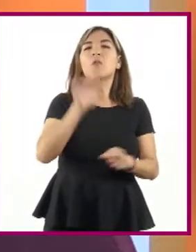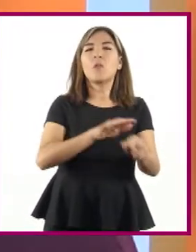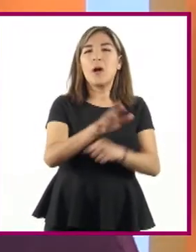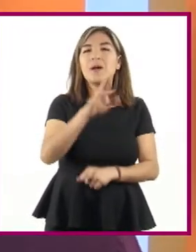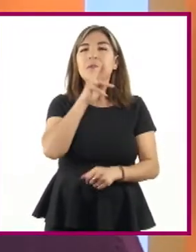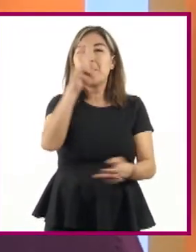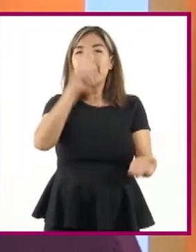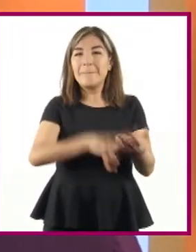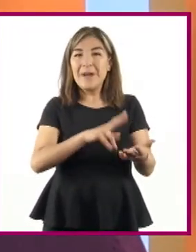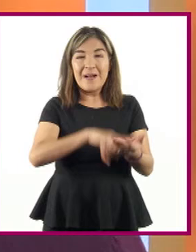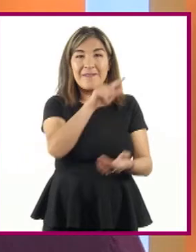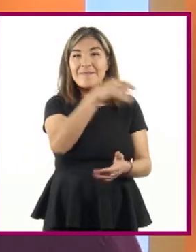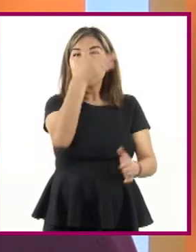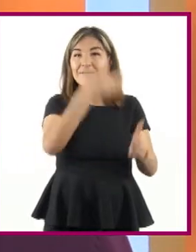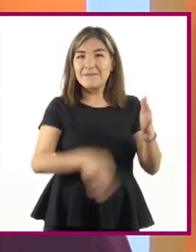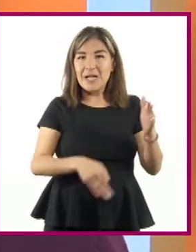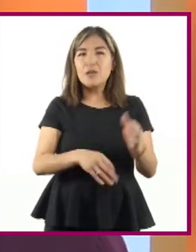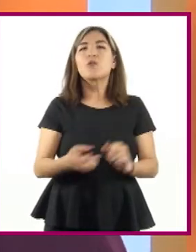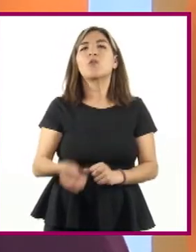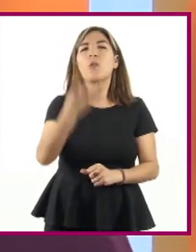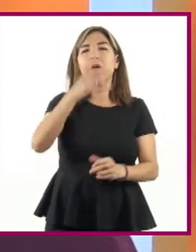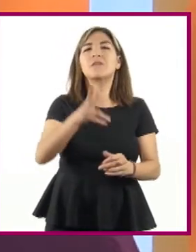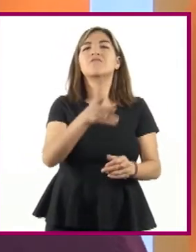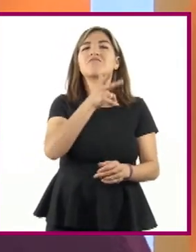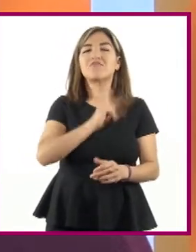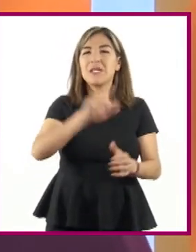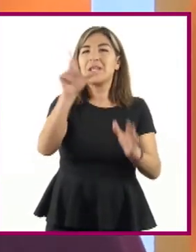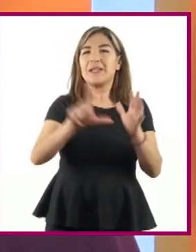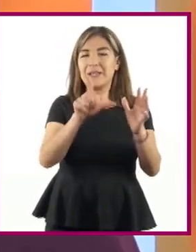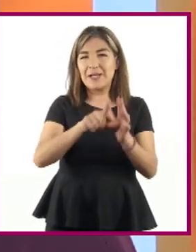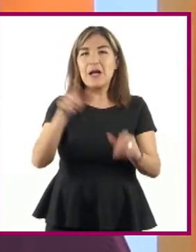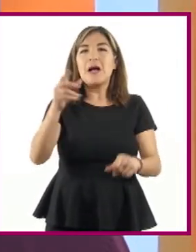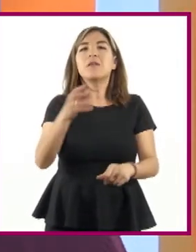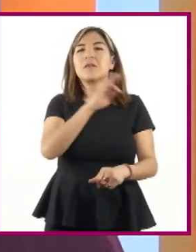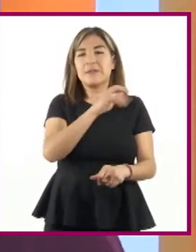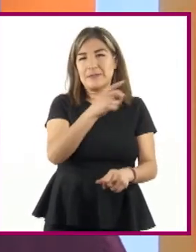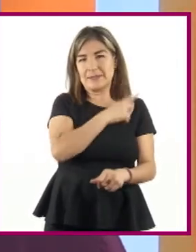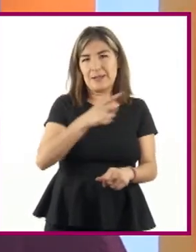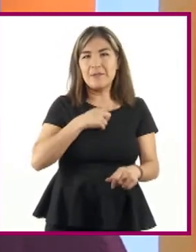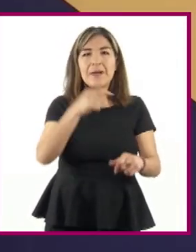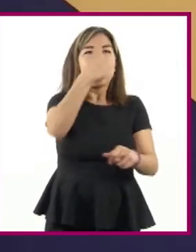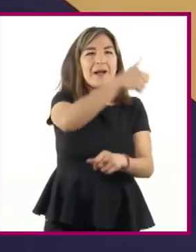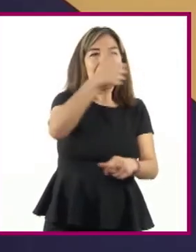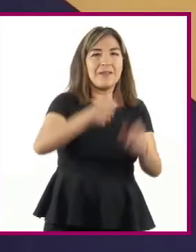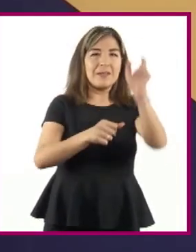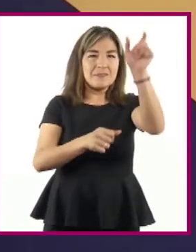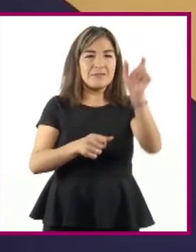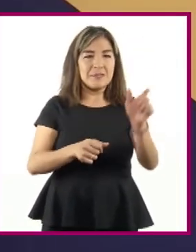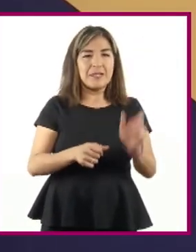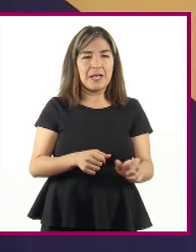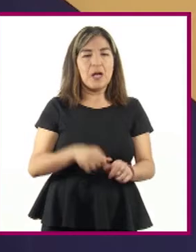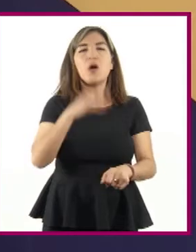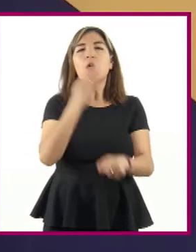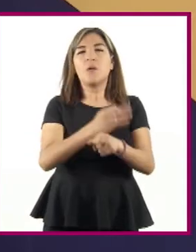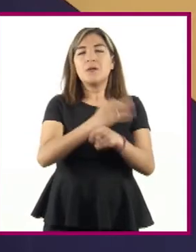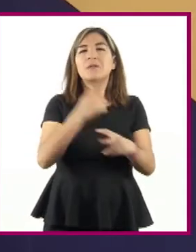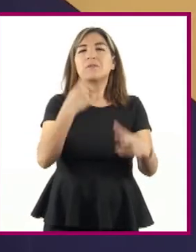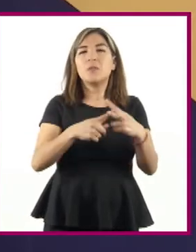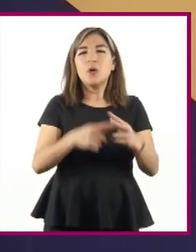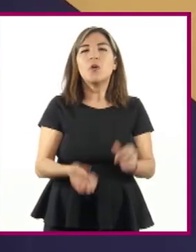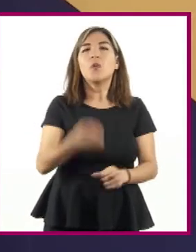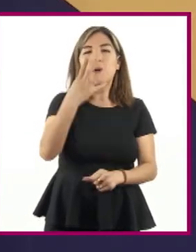valores faltantes para saber cuántos litros de gasolina le corresponden a cada fracción. Vamos a calcular las